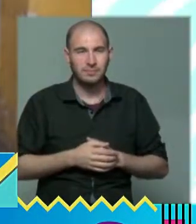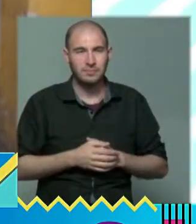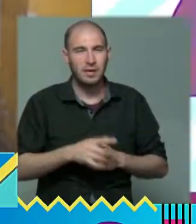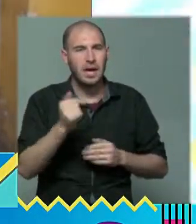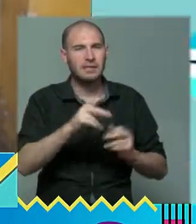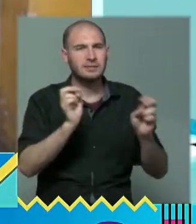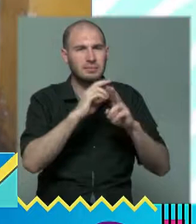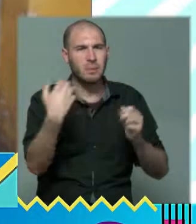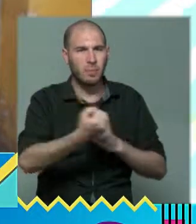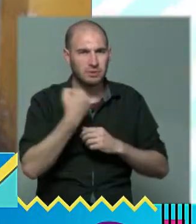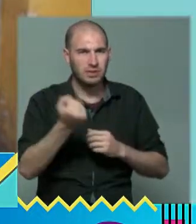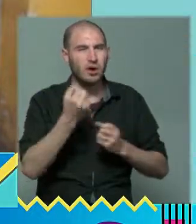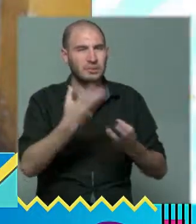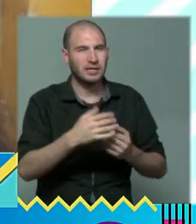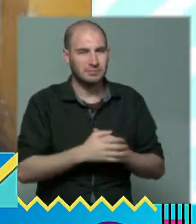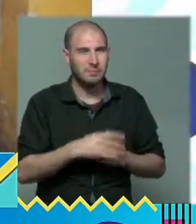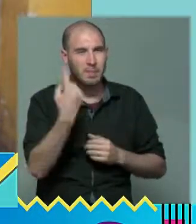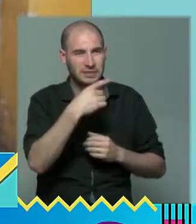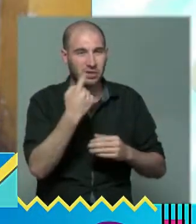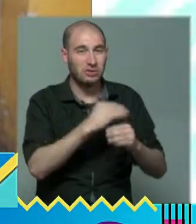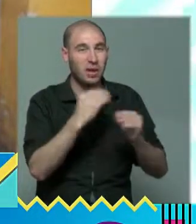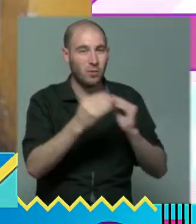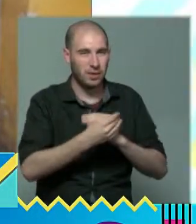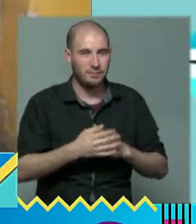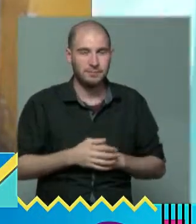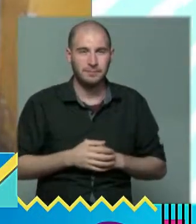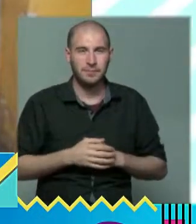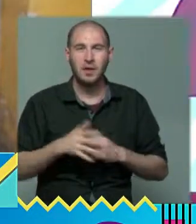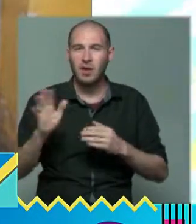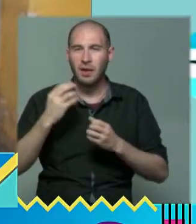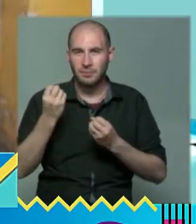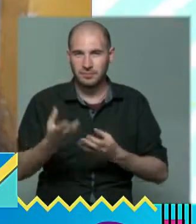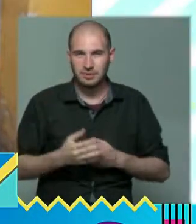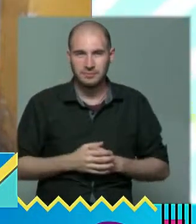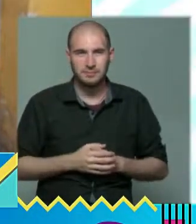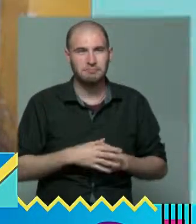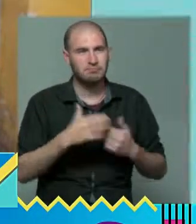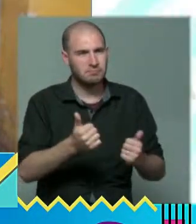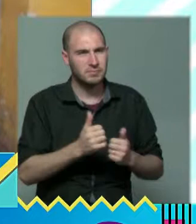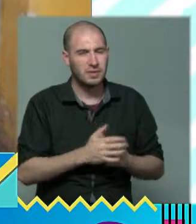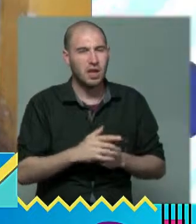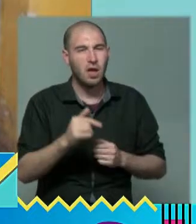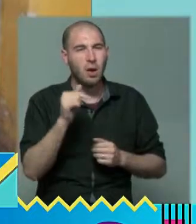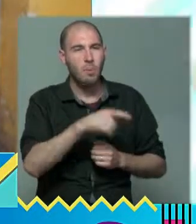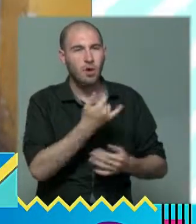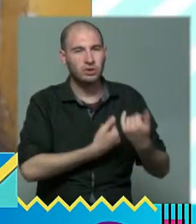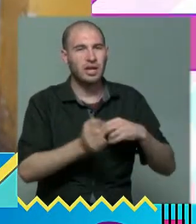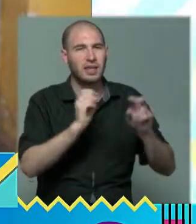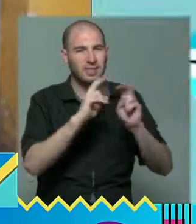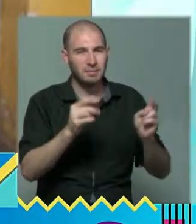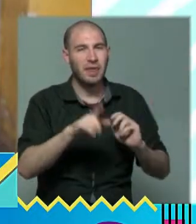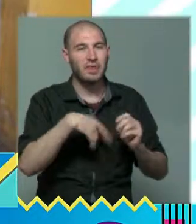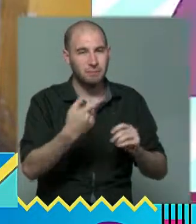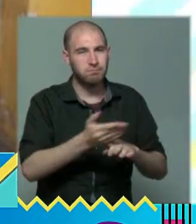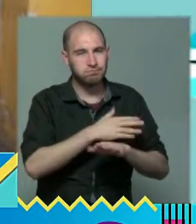un tema fundamental. ¿Cómo estás, Arturo? Marcelo Sastre te saluda. ¿Qué tal, Marcelo? Bien, lo que acabas de mencionar es un tema que seguramente vamos